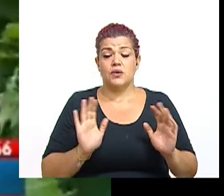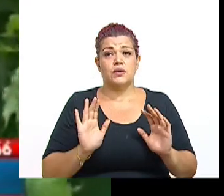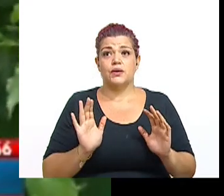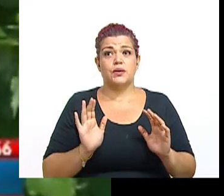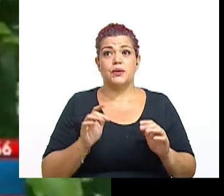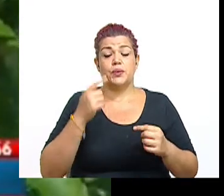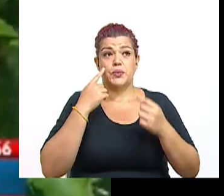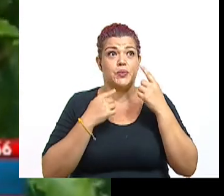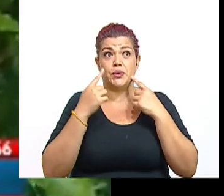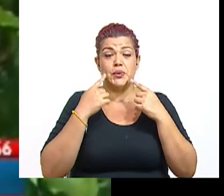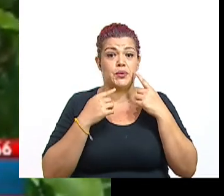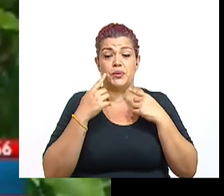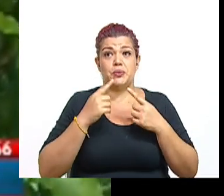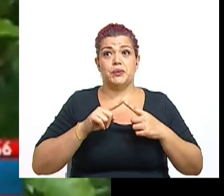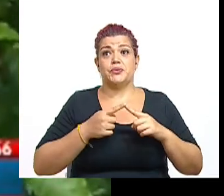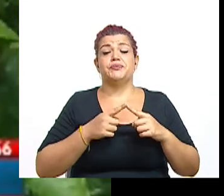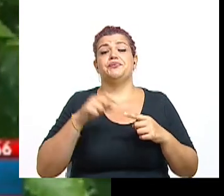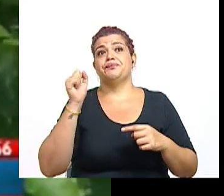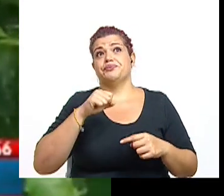Duele mucho recordar.